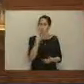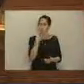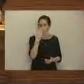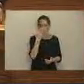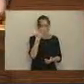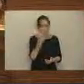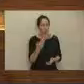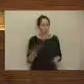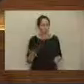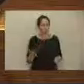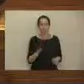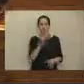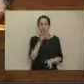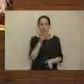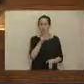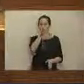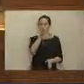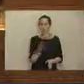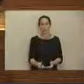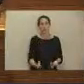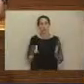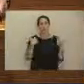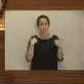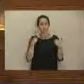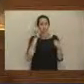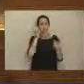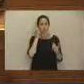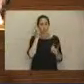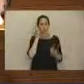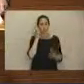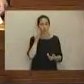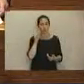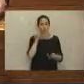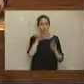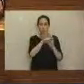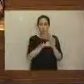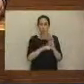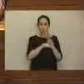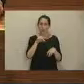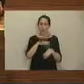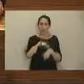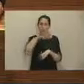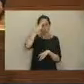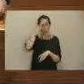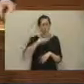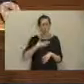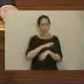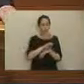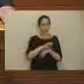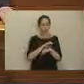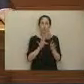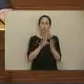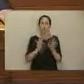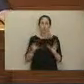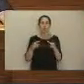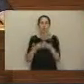la responsable del programa de salud mental de la consejería en una reunión con otros